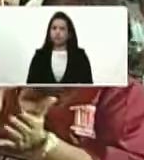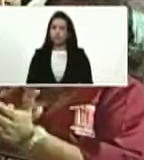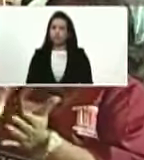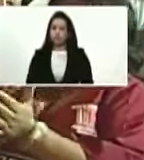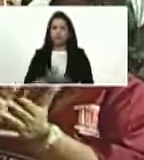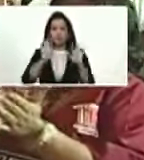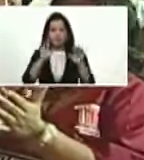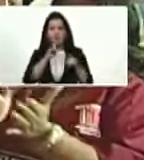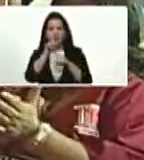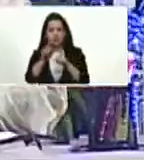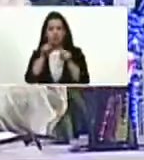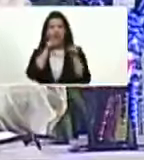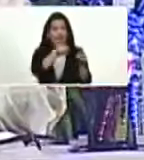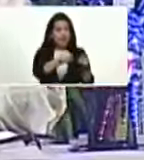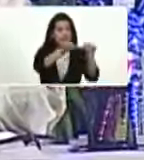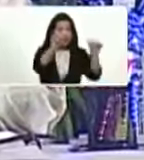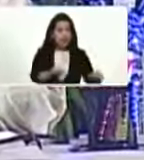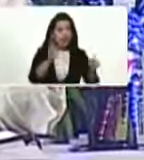¿Cómo revertir?